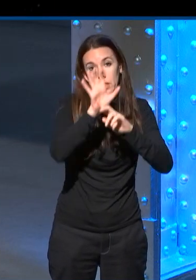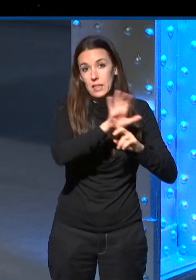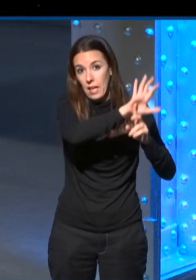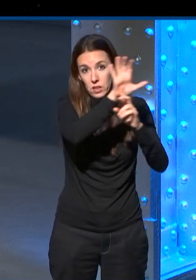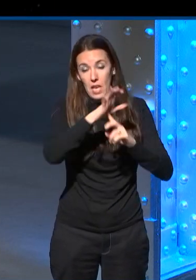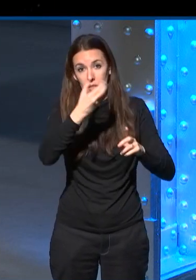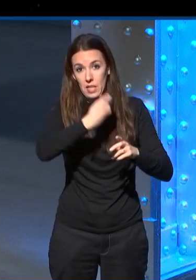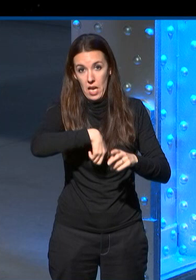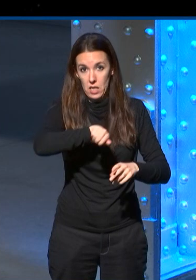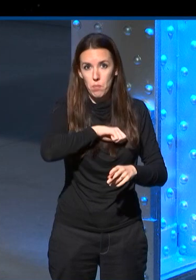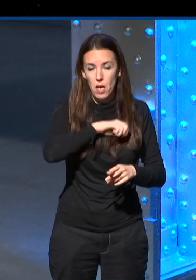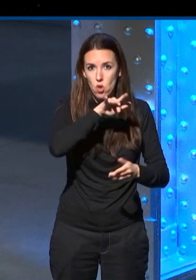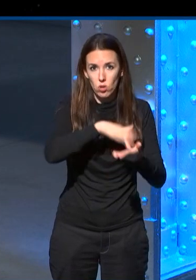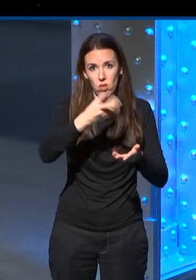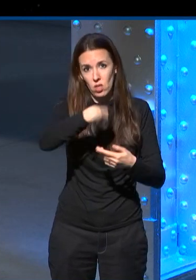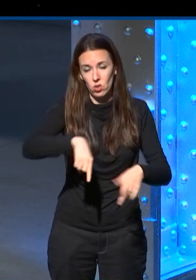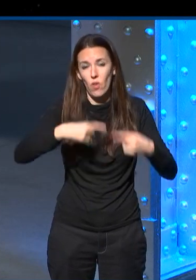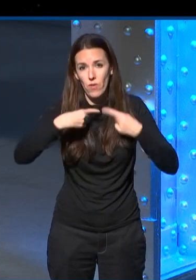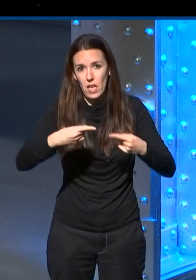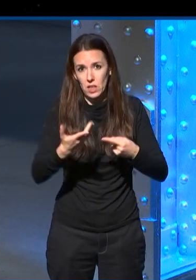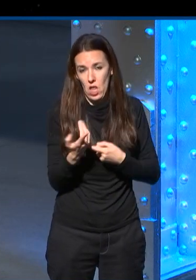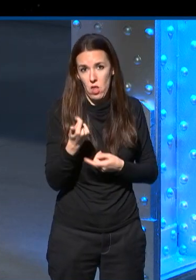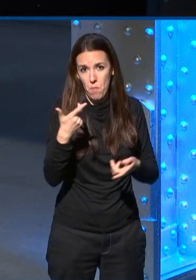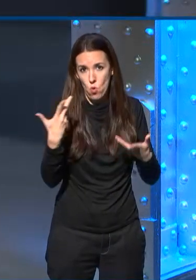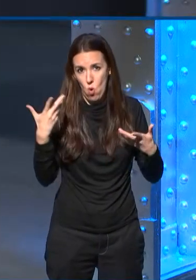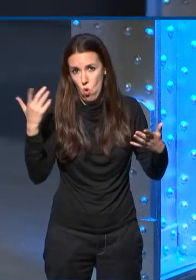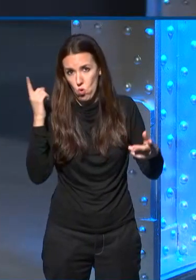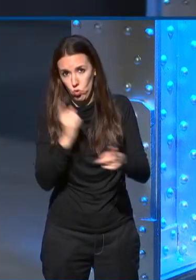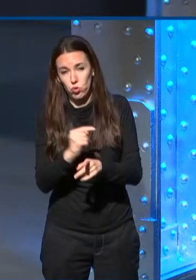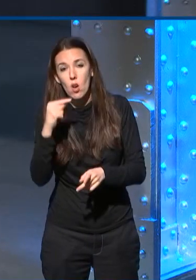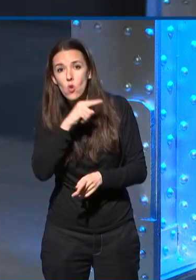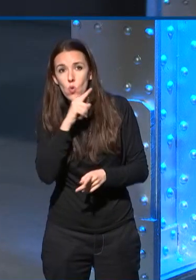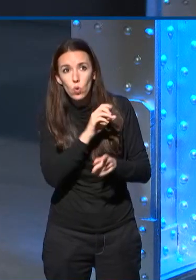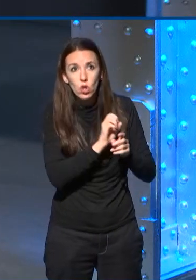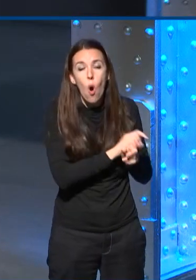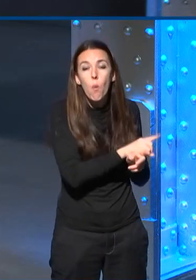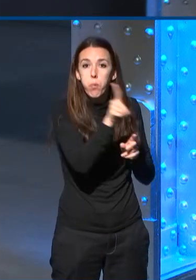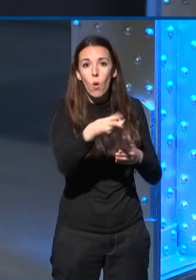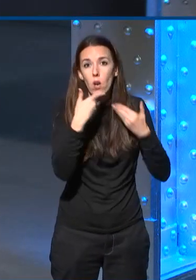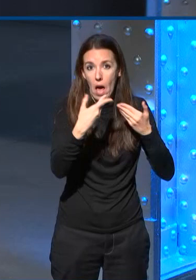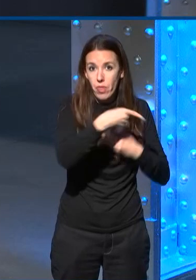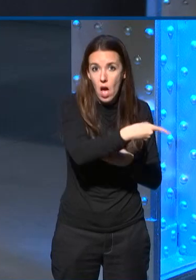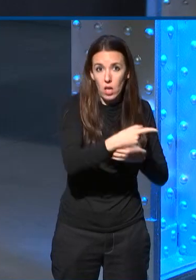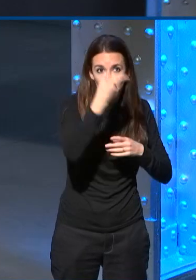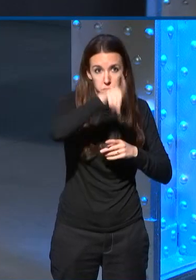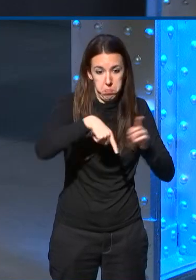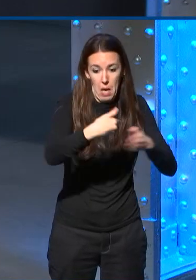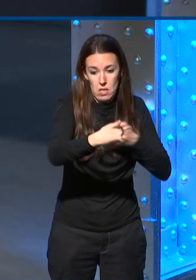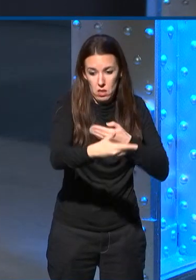Tierra por radar, que hemos fracasado lanzando con los rusos, pues se va a lanzar con ellos el mes que viene,